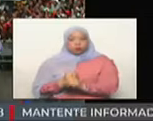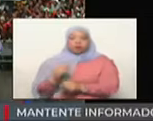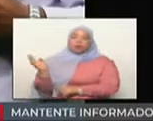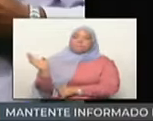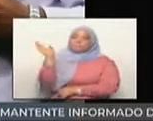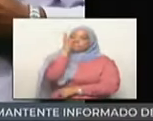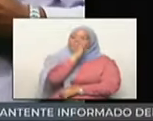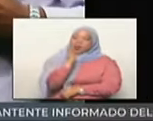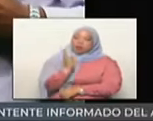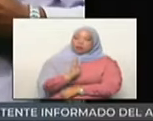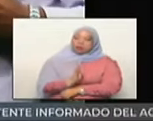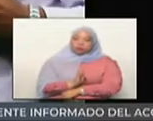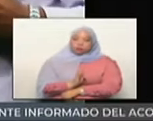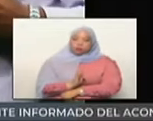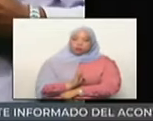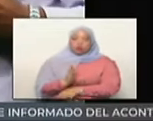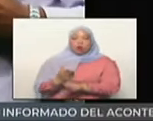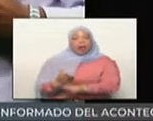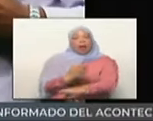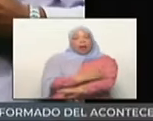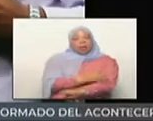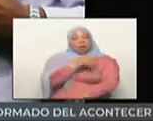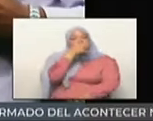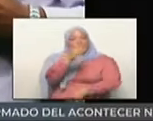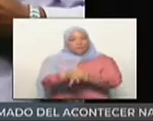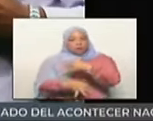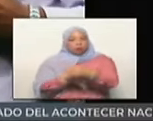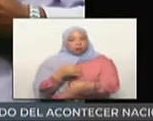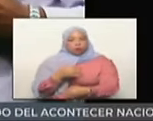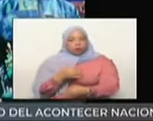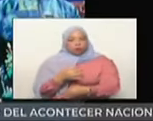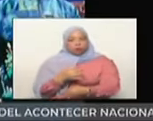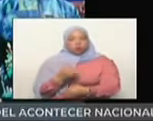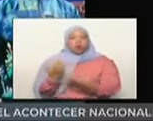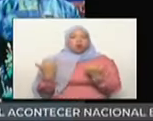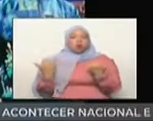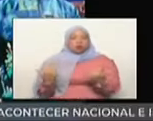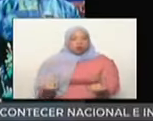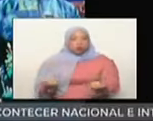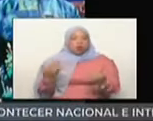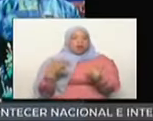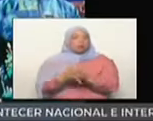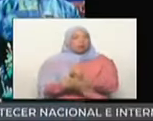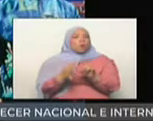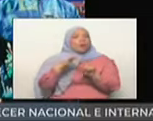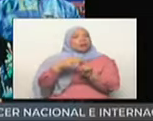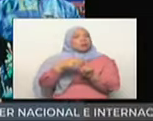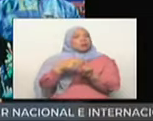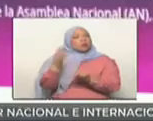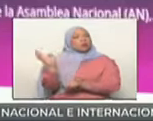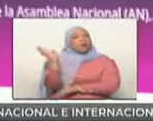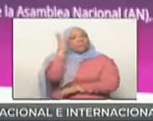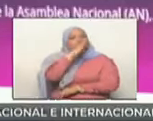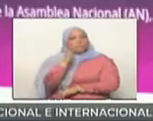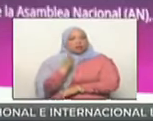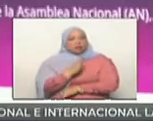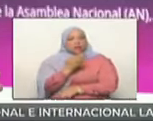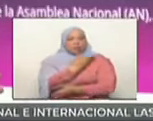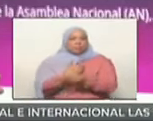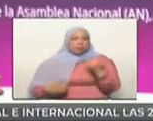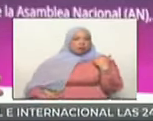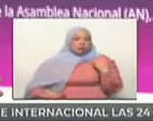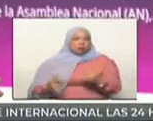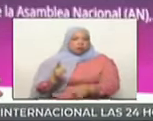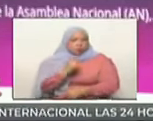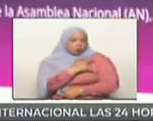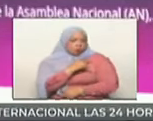lo comentaba en su sección anterior, el entorno, pues el contexto en torno a Brasil y a Lula da Silva. Dice este